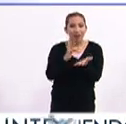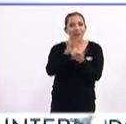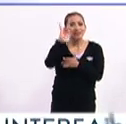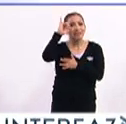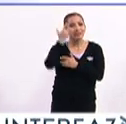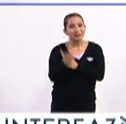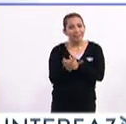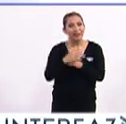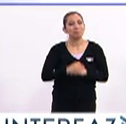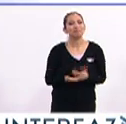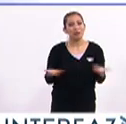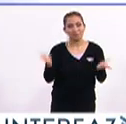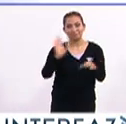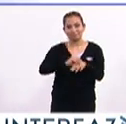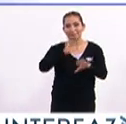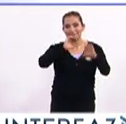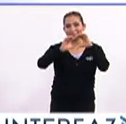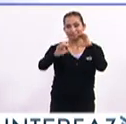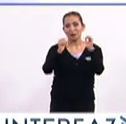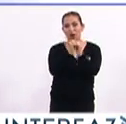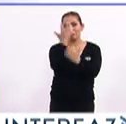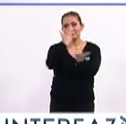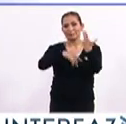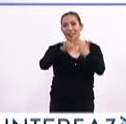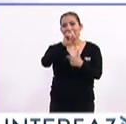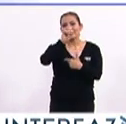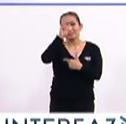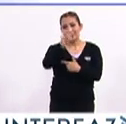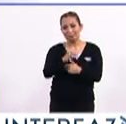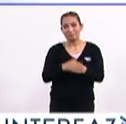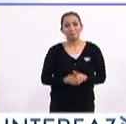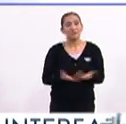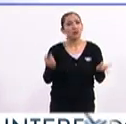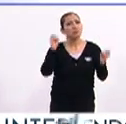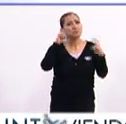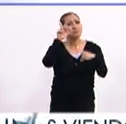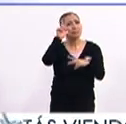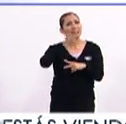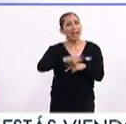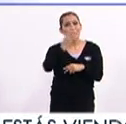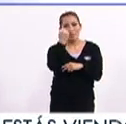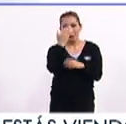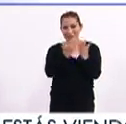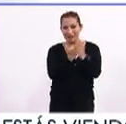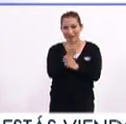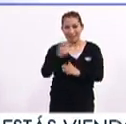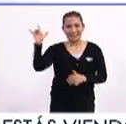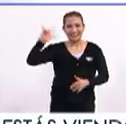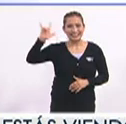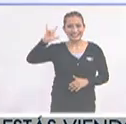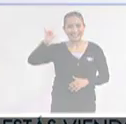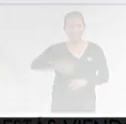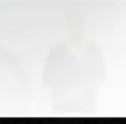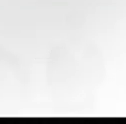Gracias a Griselda Yebra, que nos permitió comunicarnos a través de la lengua de señas mexicana. Nos vemos mañana a las 9 de la mañana.